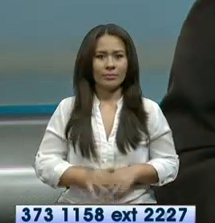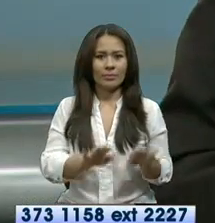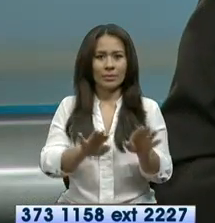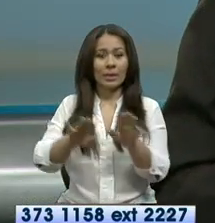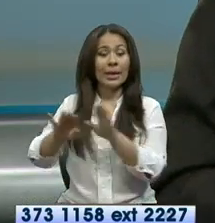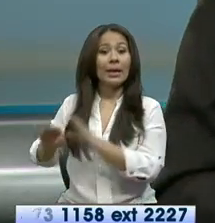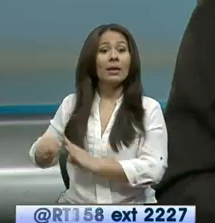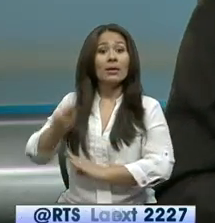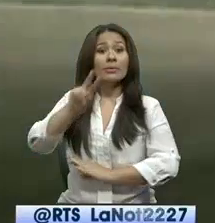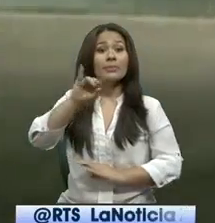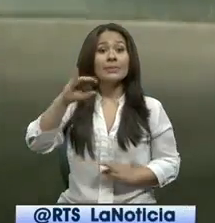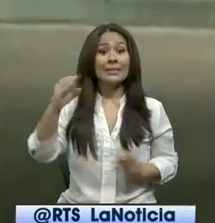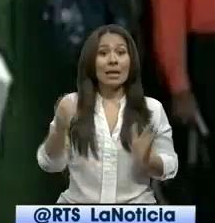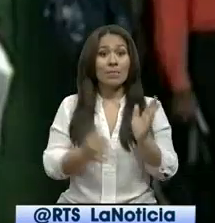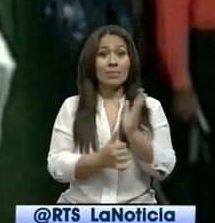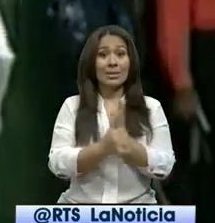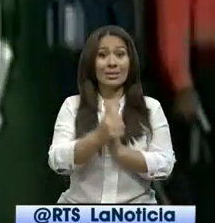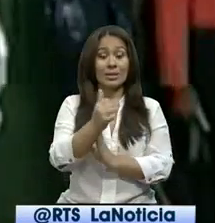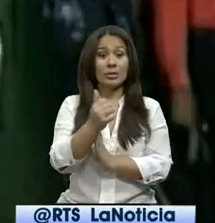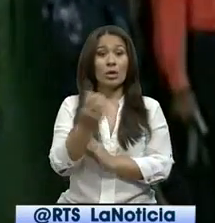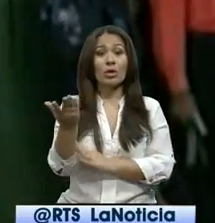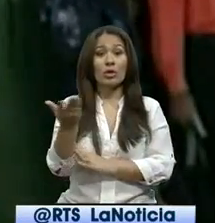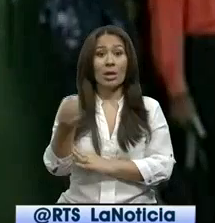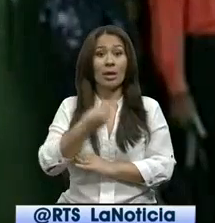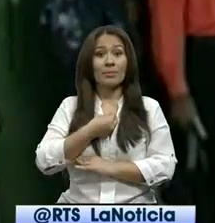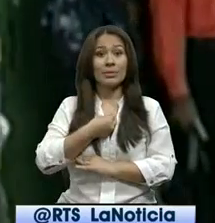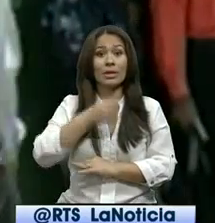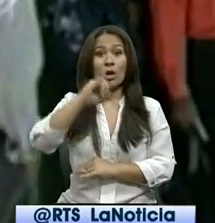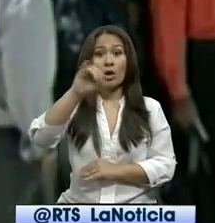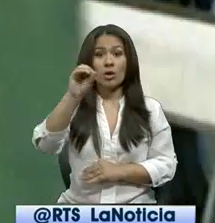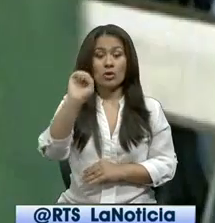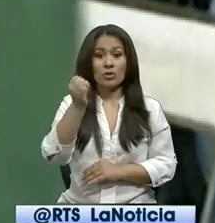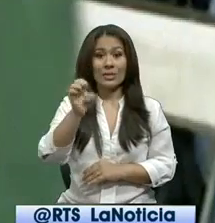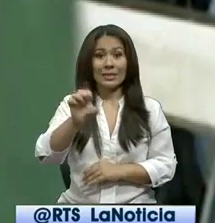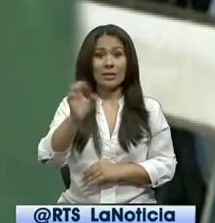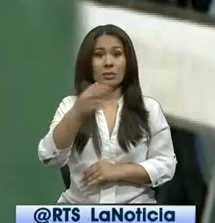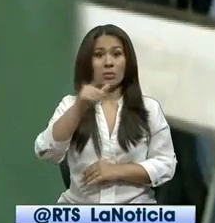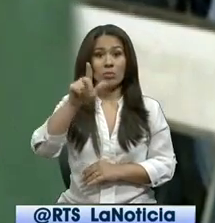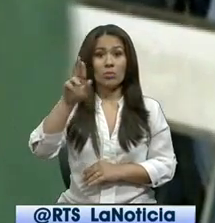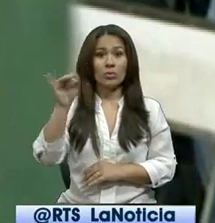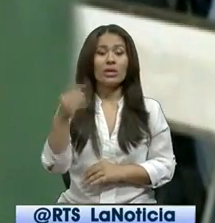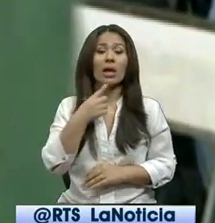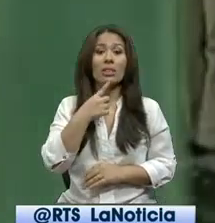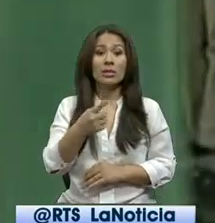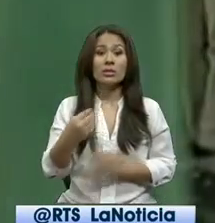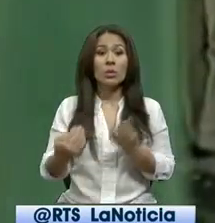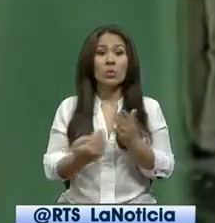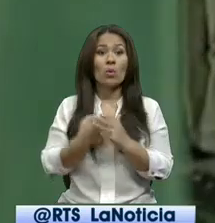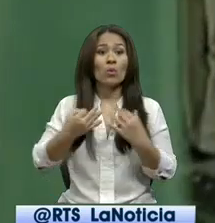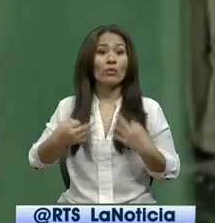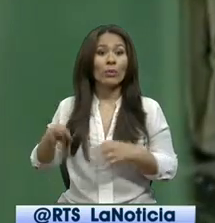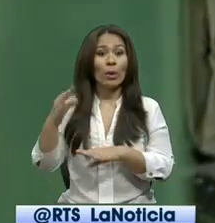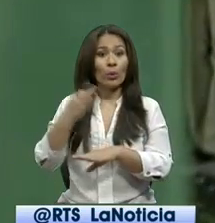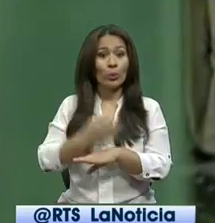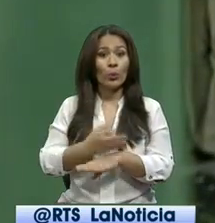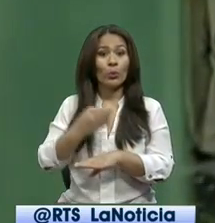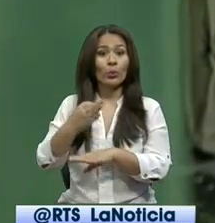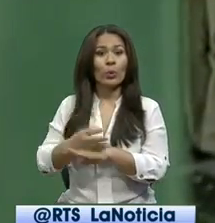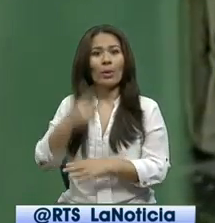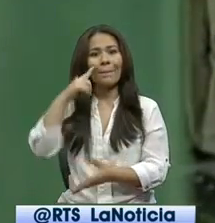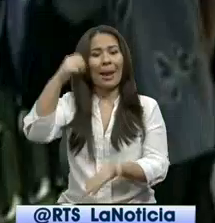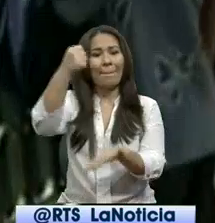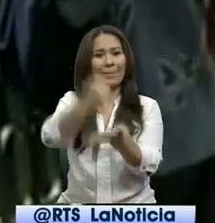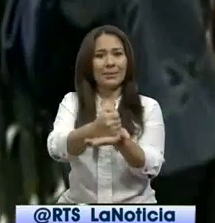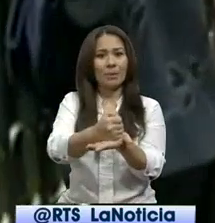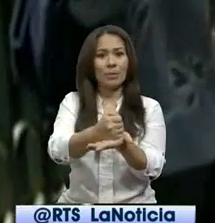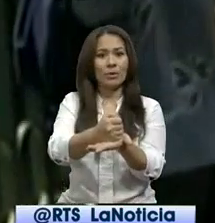El viceministro de Movilidad Humana encargado, José Luis Jácome, aclaró que el nuevo sistema de turnos para la emisión de